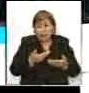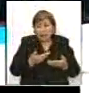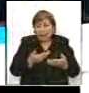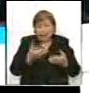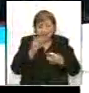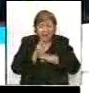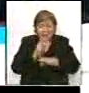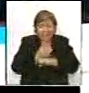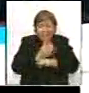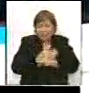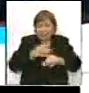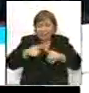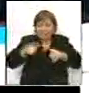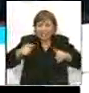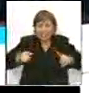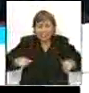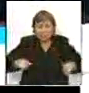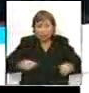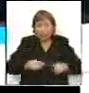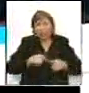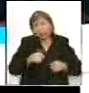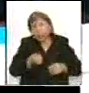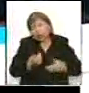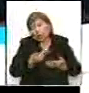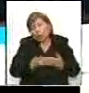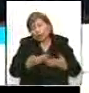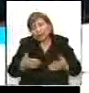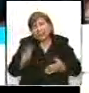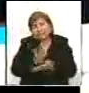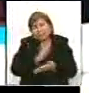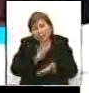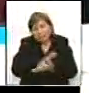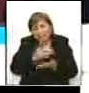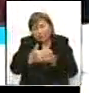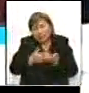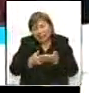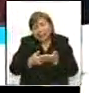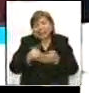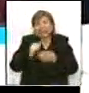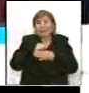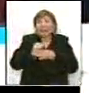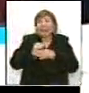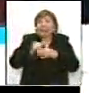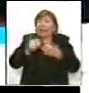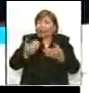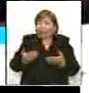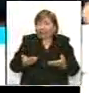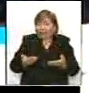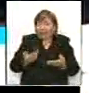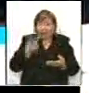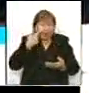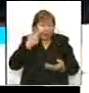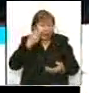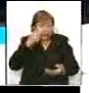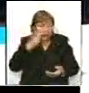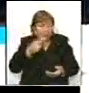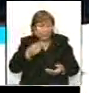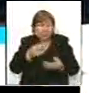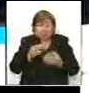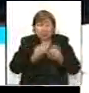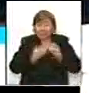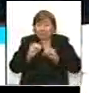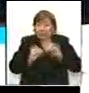el desarrollo territorial y otra cosa es la práctica y el papel, donde efectivamente nosotros hemos visto que los